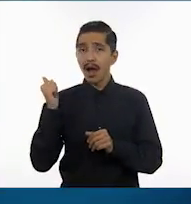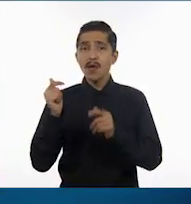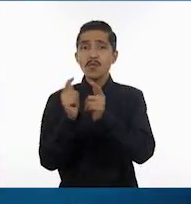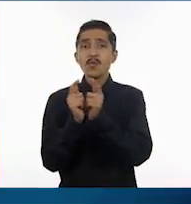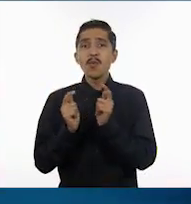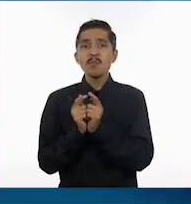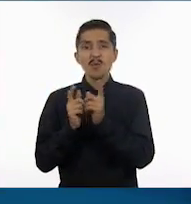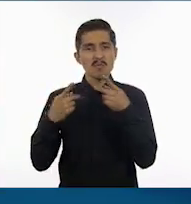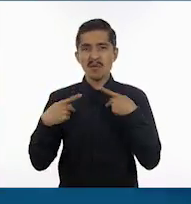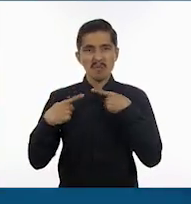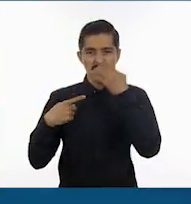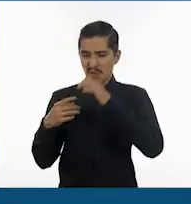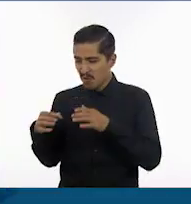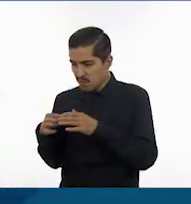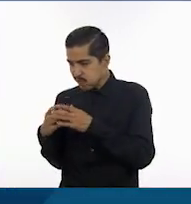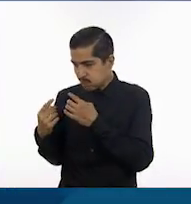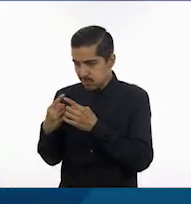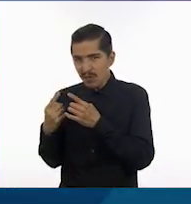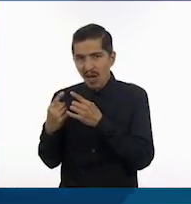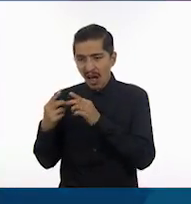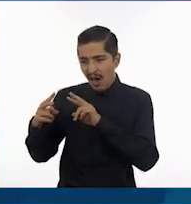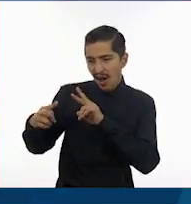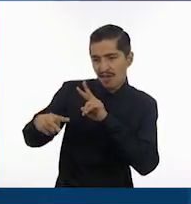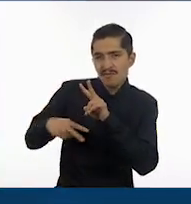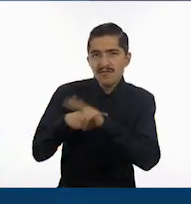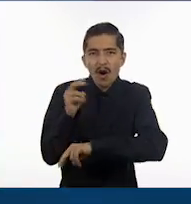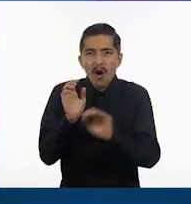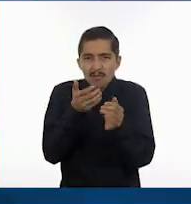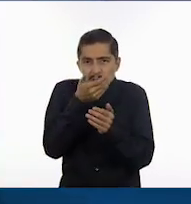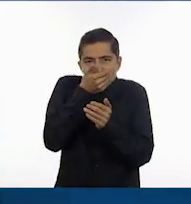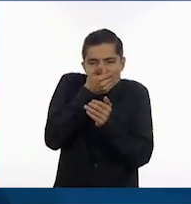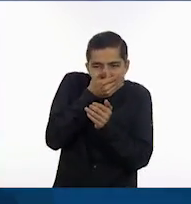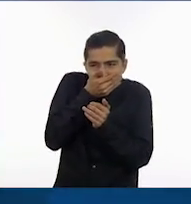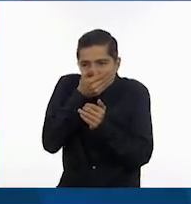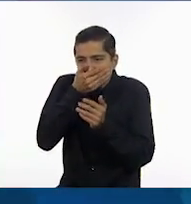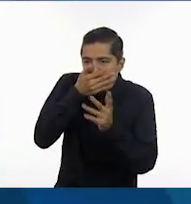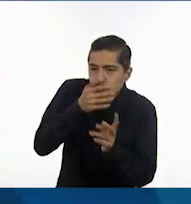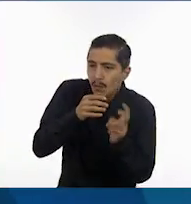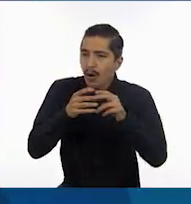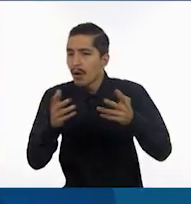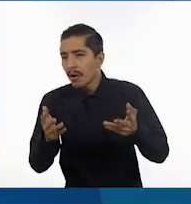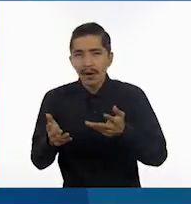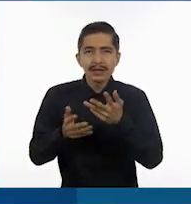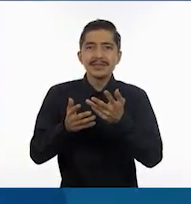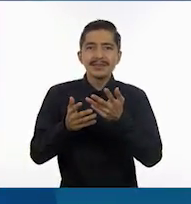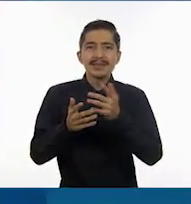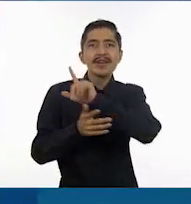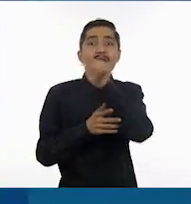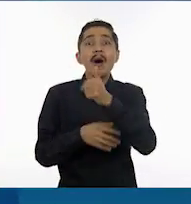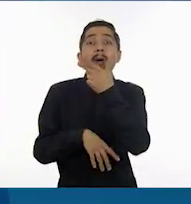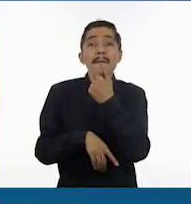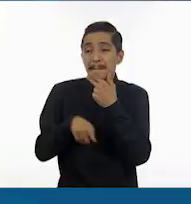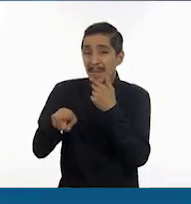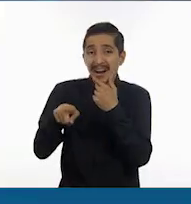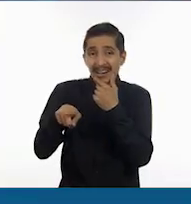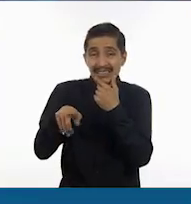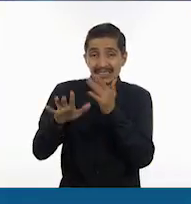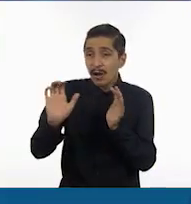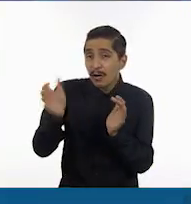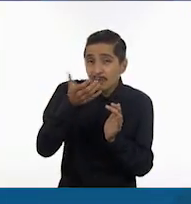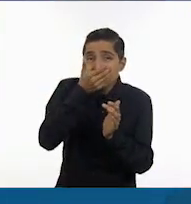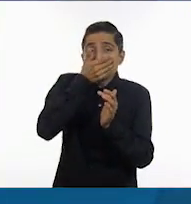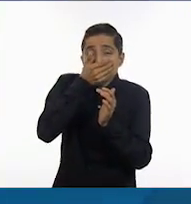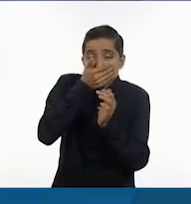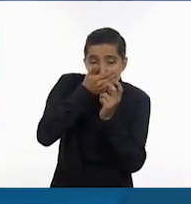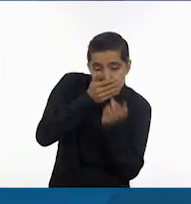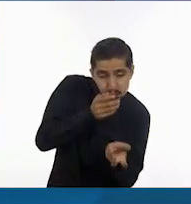cara tapada que llegaron hacia donde estaban ellos. ¡Ay, yo también quiero participar! Sí. Luego, los hombres del rostro cubierto